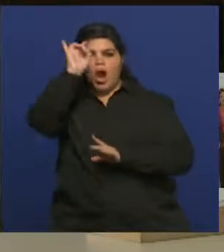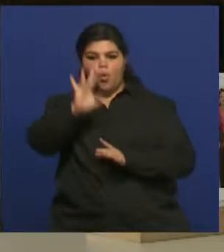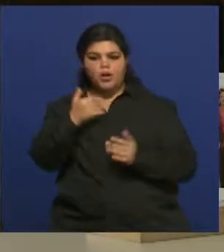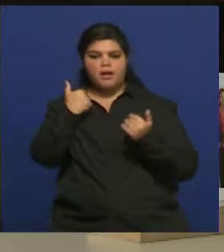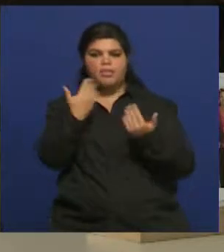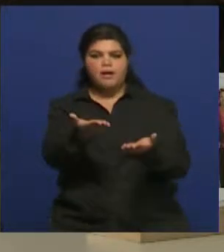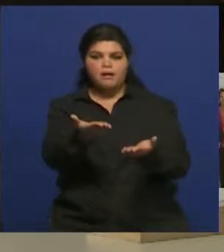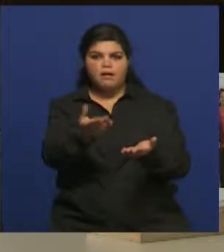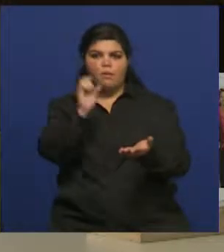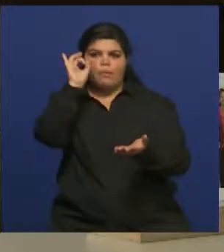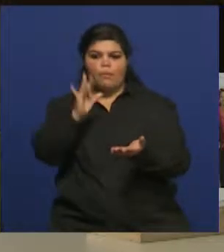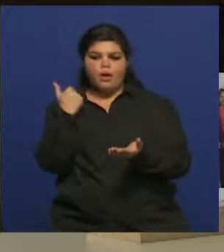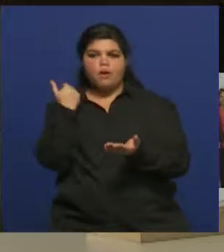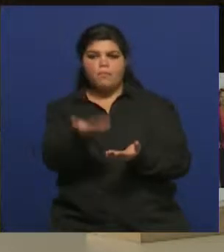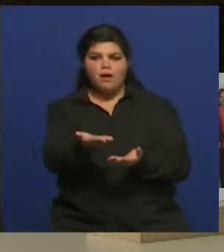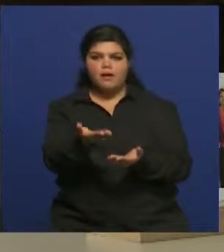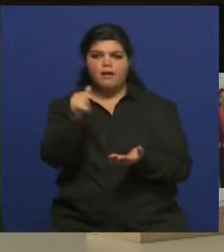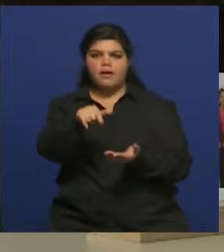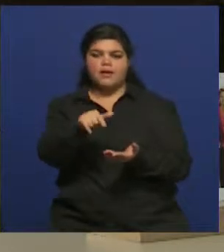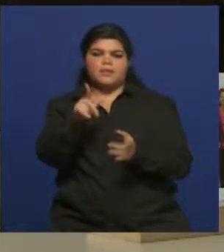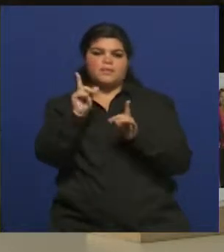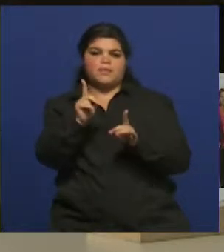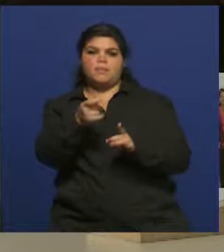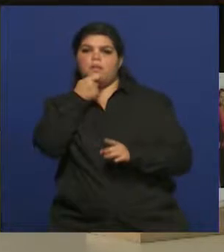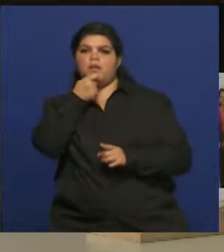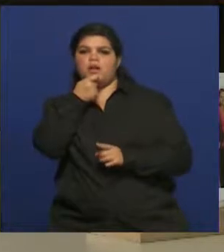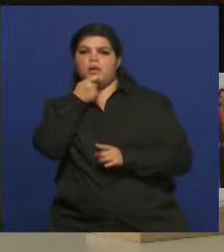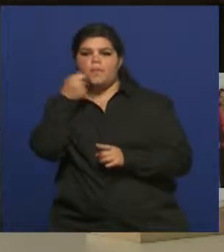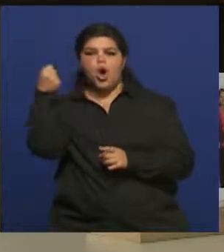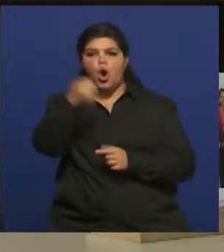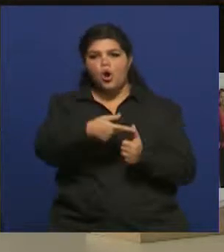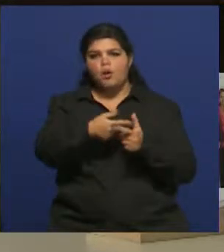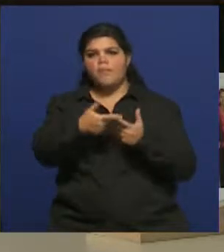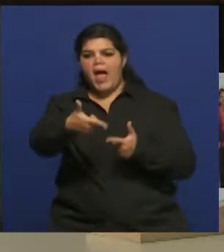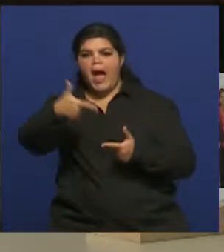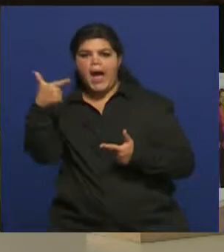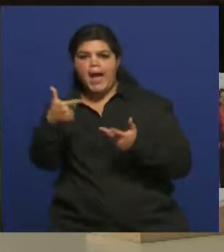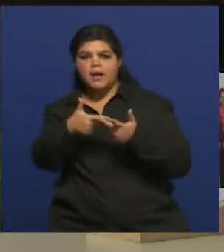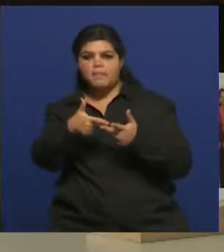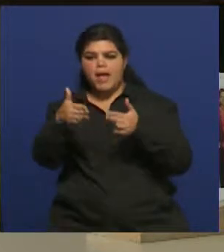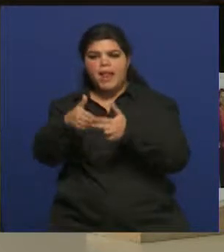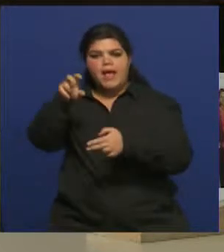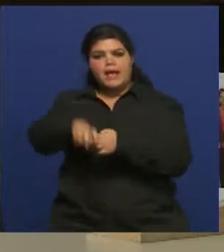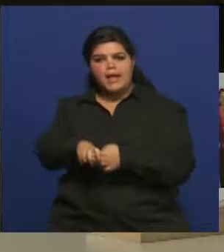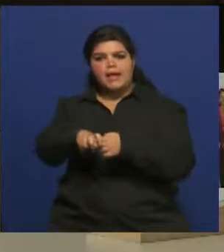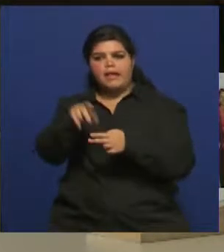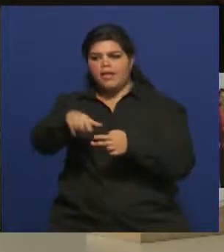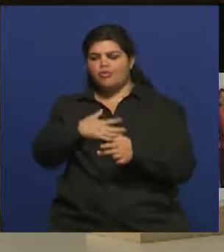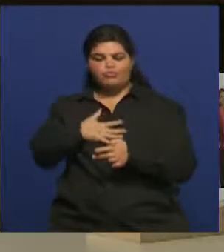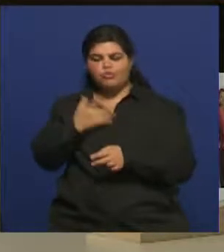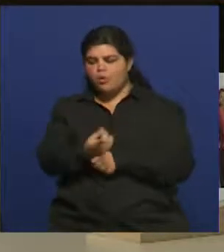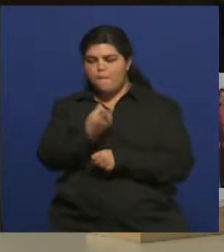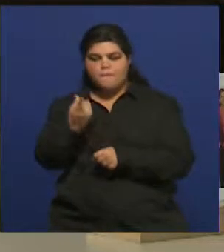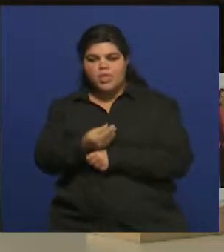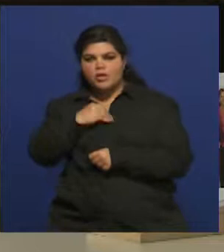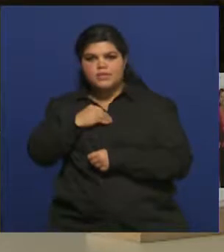respuesta lineal del golpe, de tomar un arma, de estar en la esquina, de sentir que no puede. Y es así que a